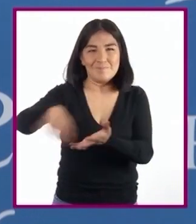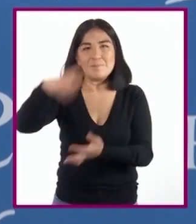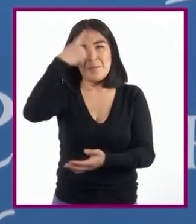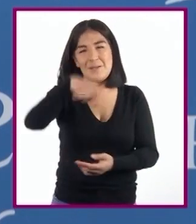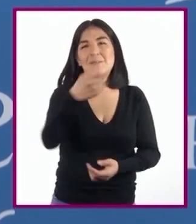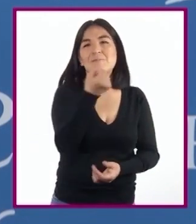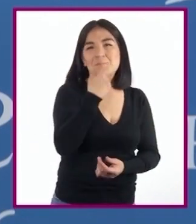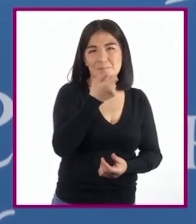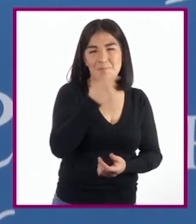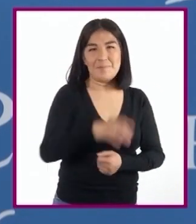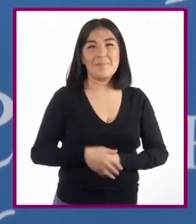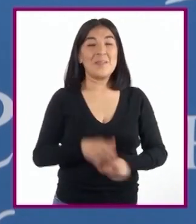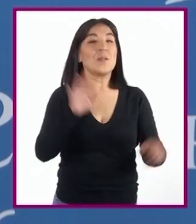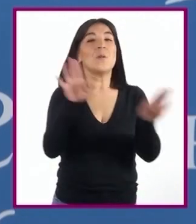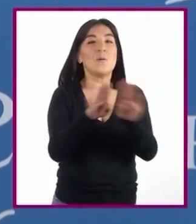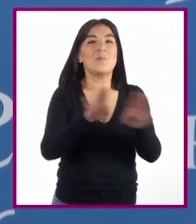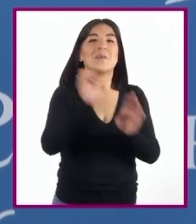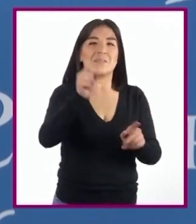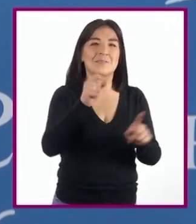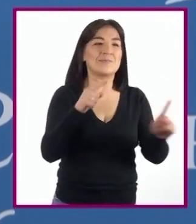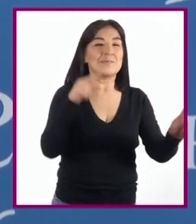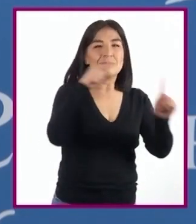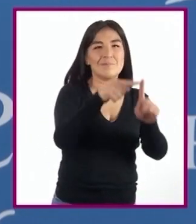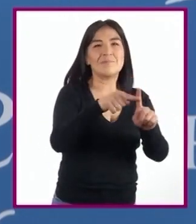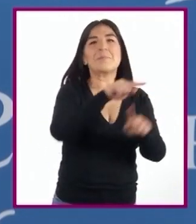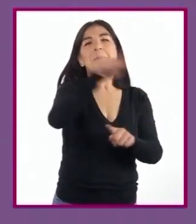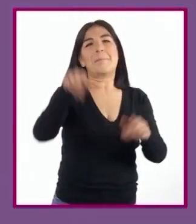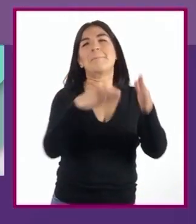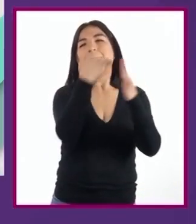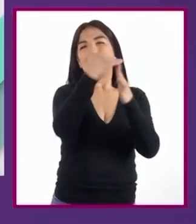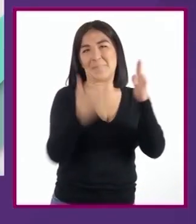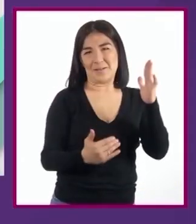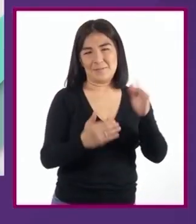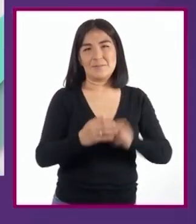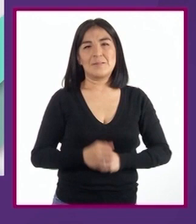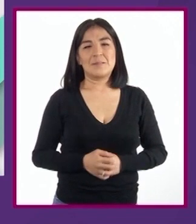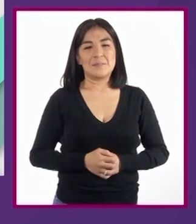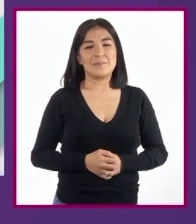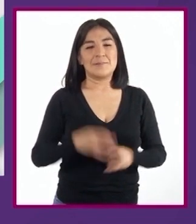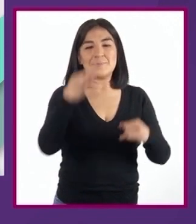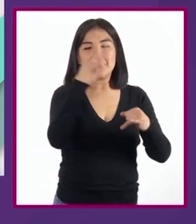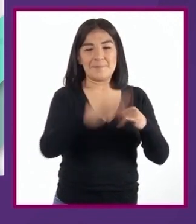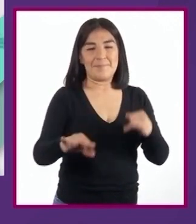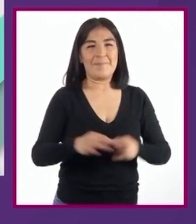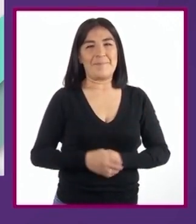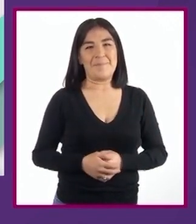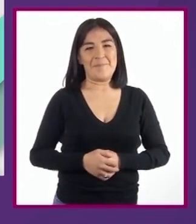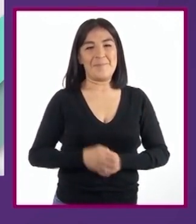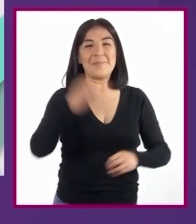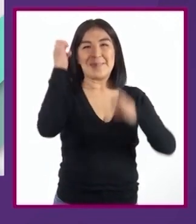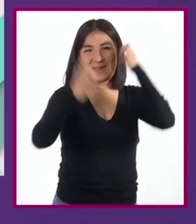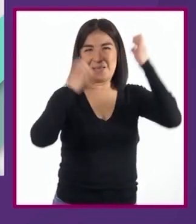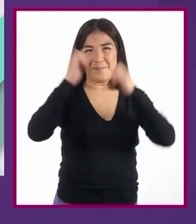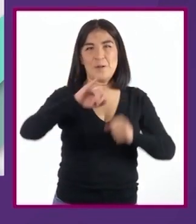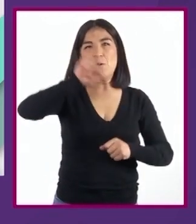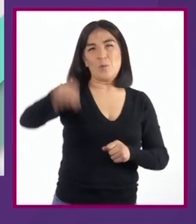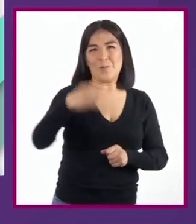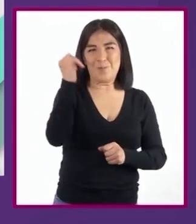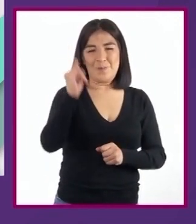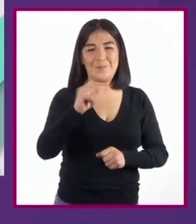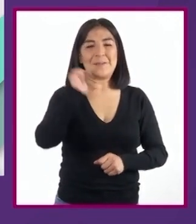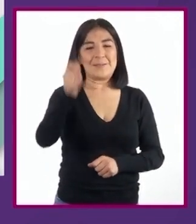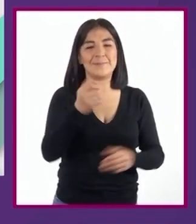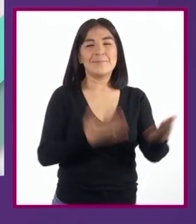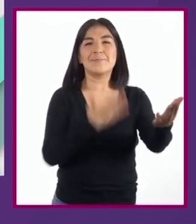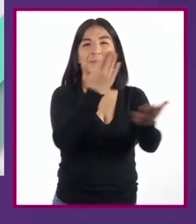medicamentos, ya que la demanda es menor a lo contemplado. Por último, en el evento J nos